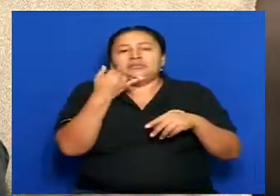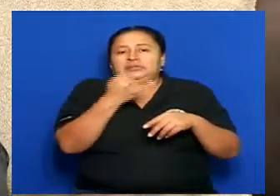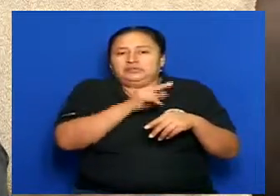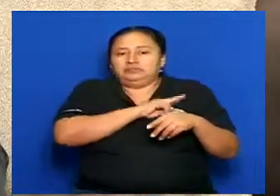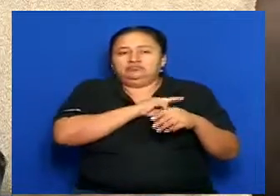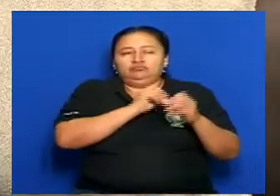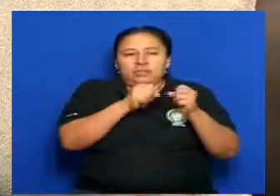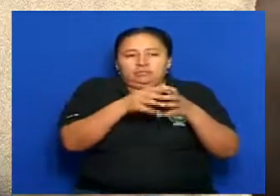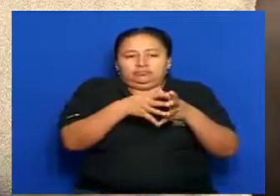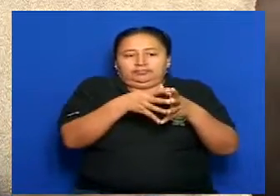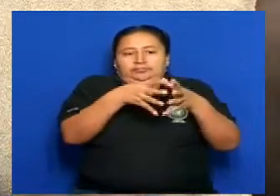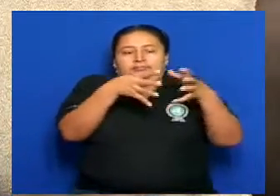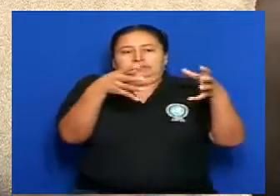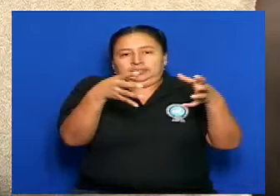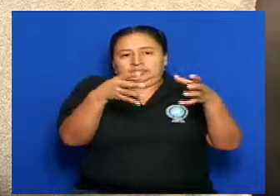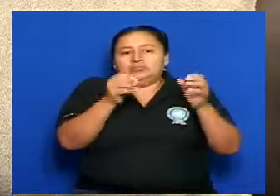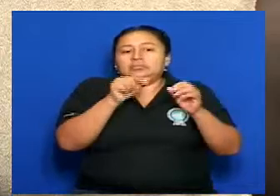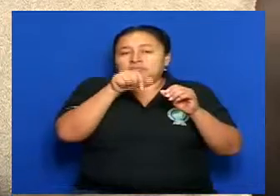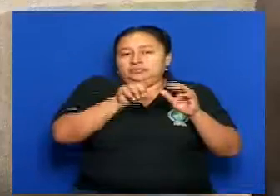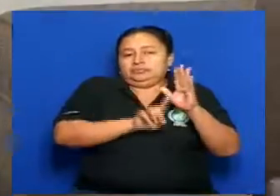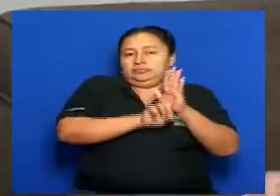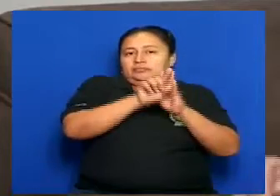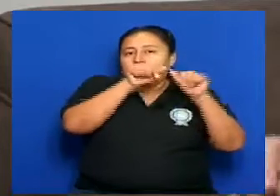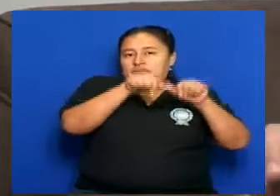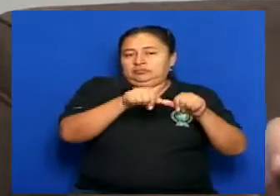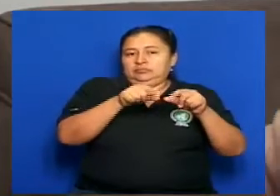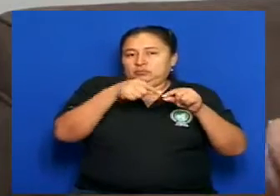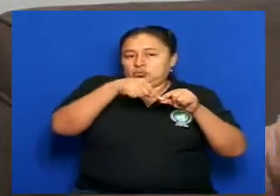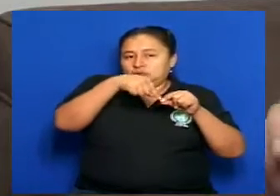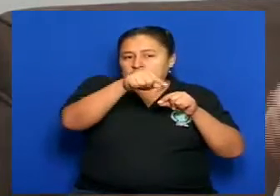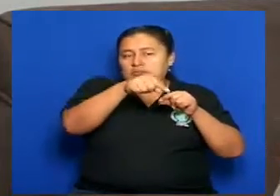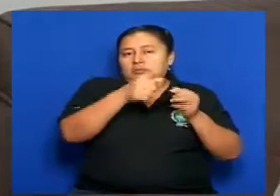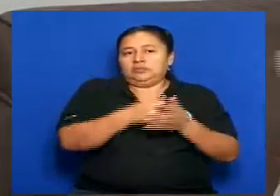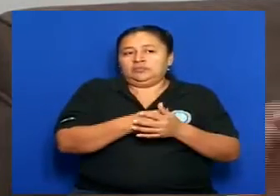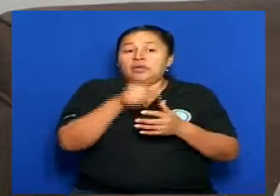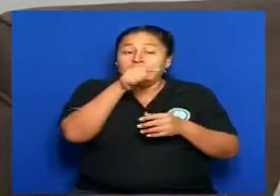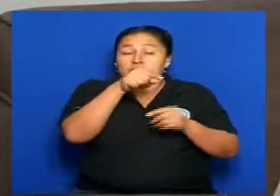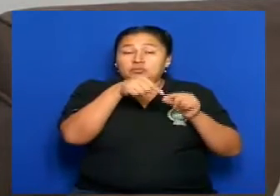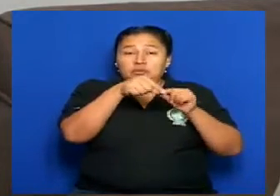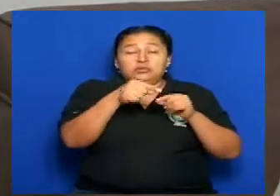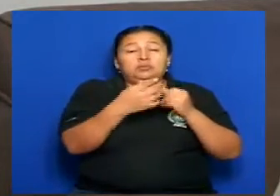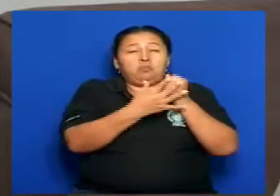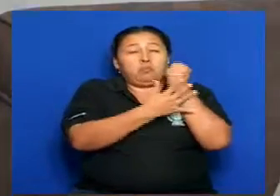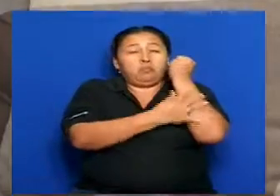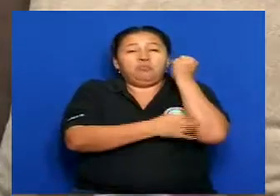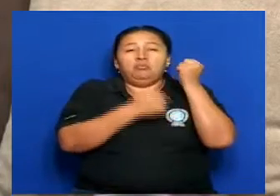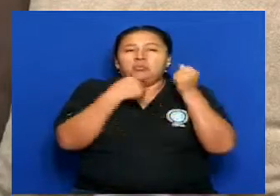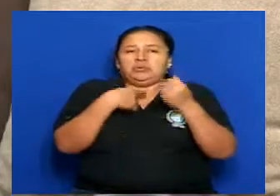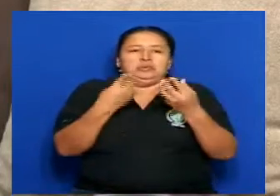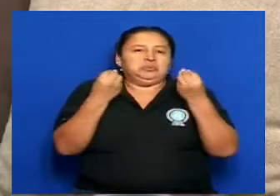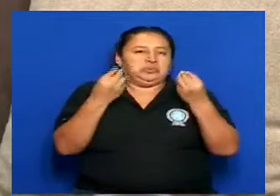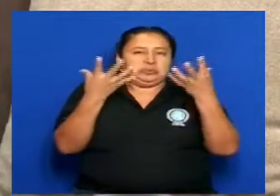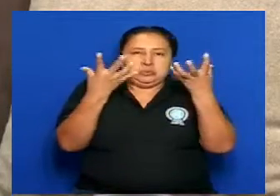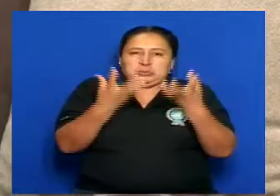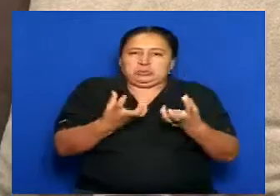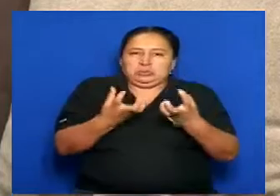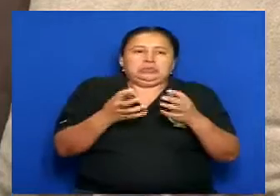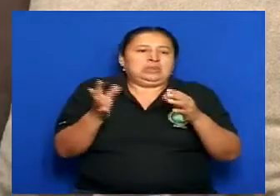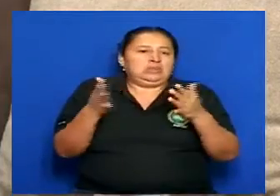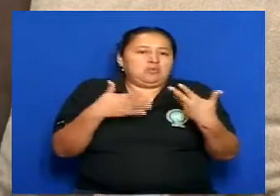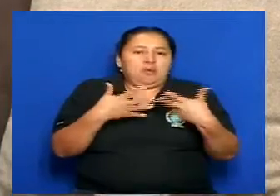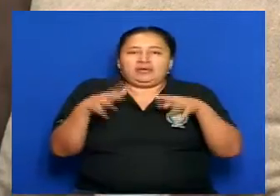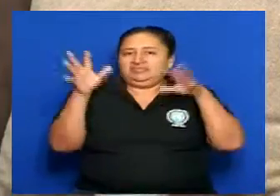y crecimiento a estos municipios municipios que son pobres por la sequía algunos de ellos y que